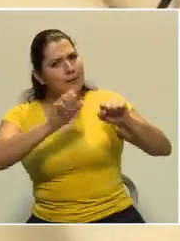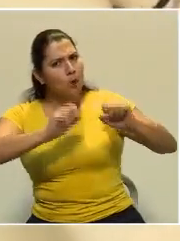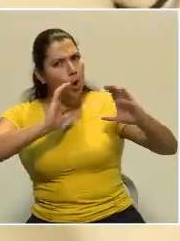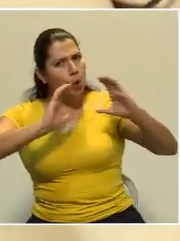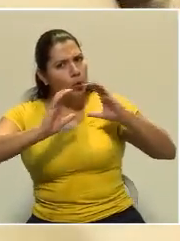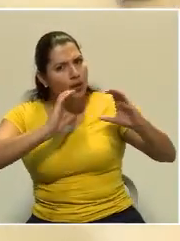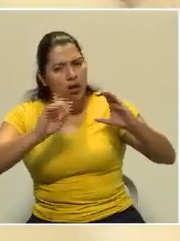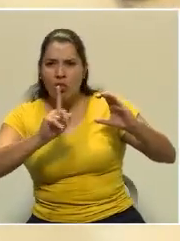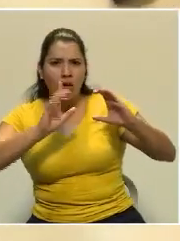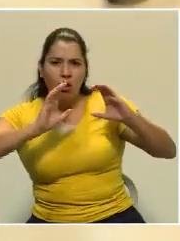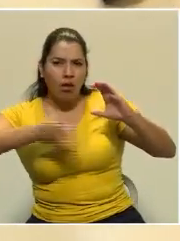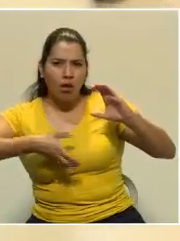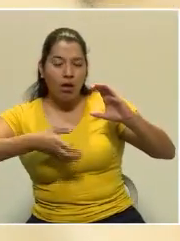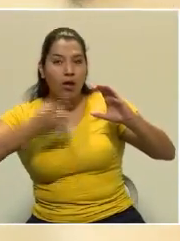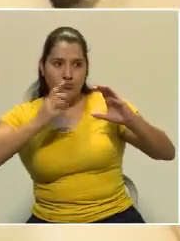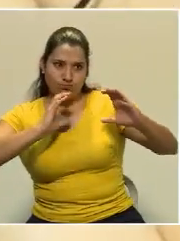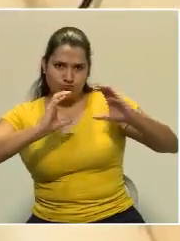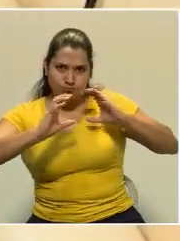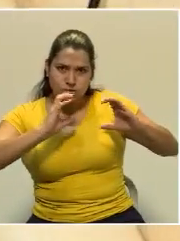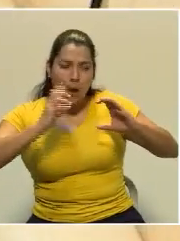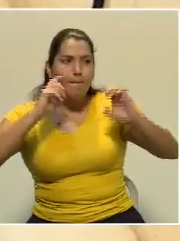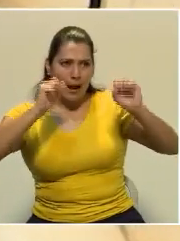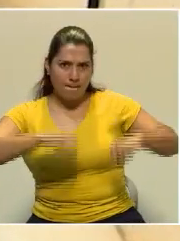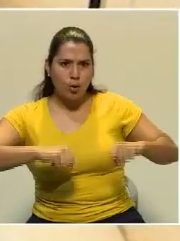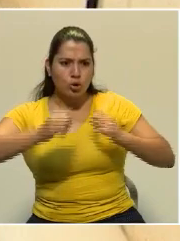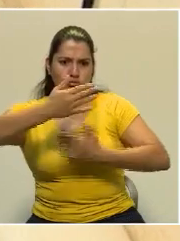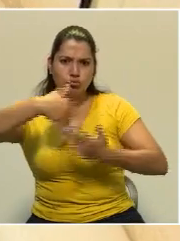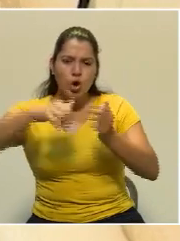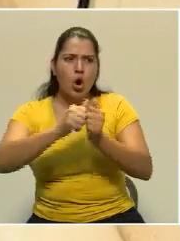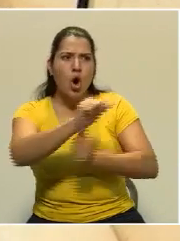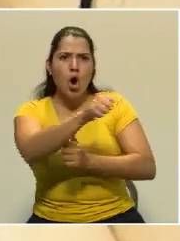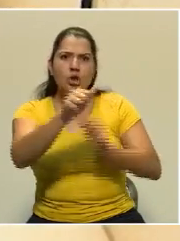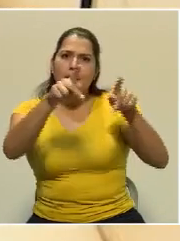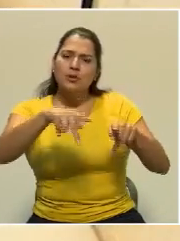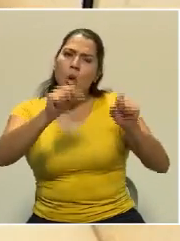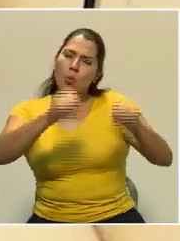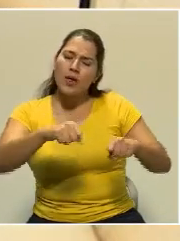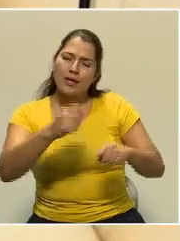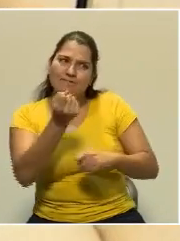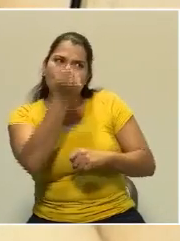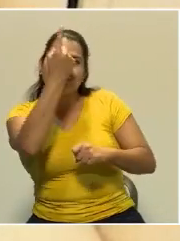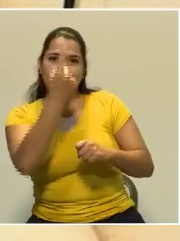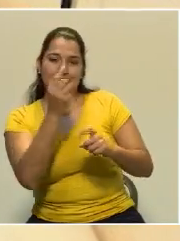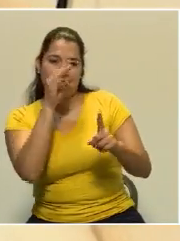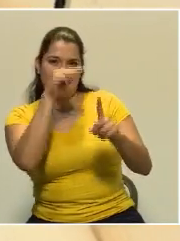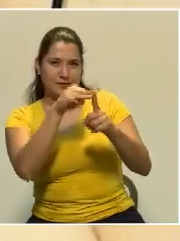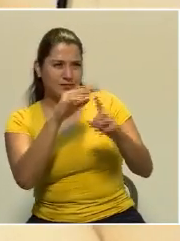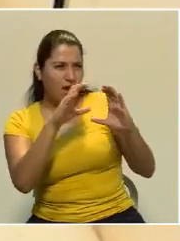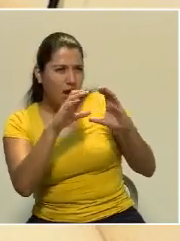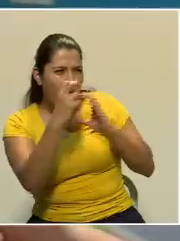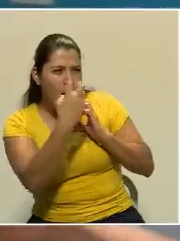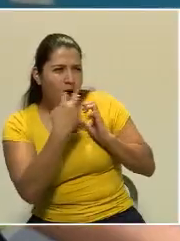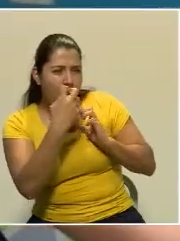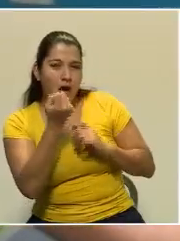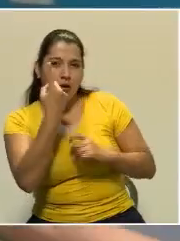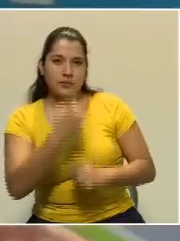barrera para comunicarse con las otras personas y ellos también poder tener una mayor interpretación de lo que la otra persona esté diciendo.